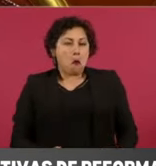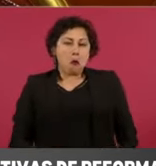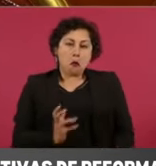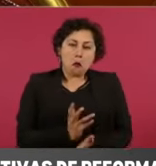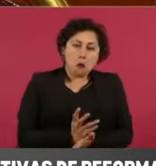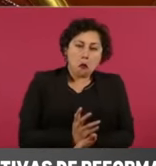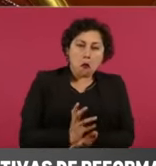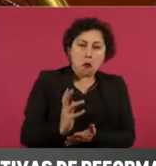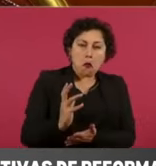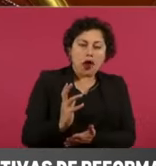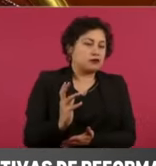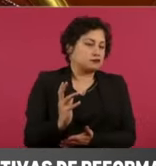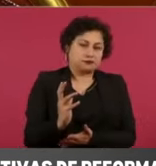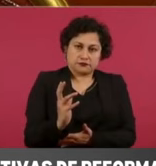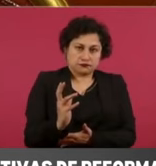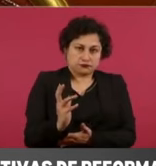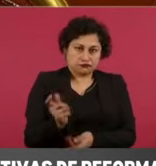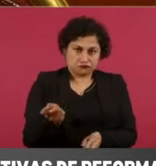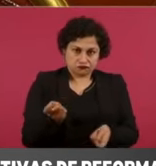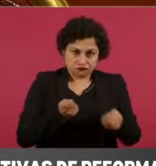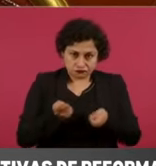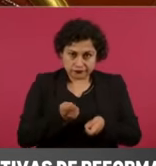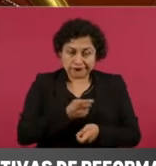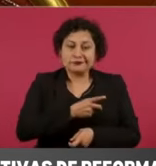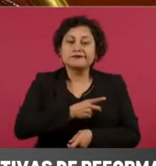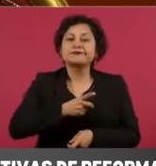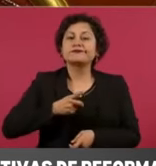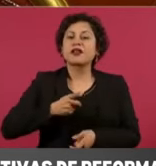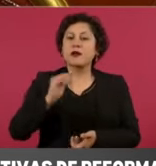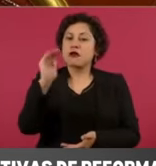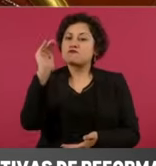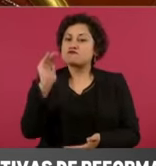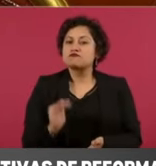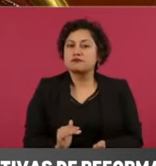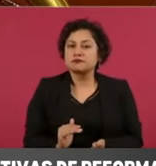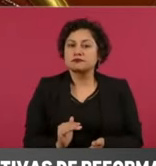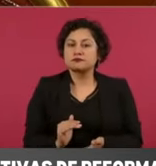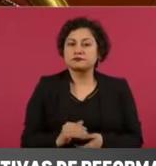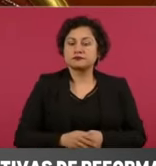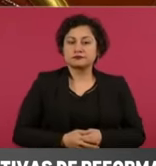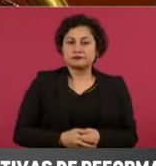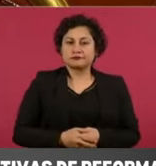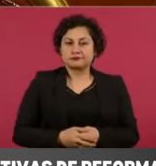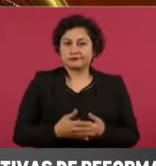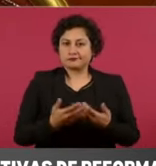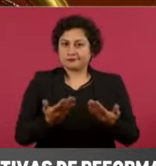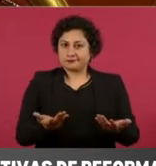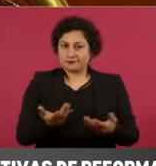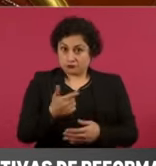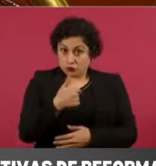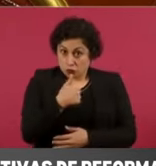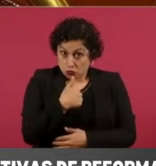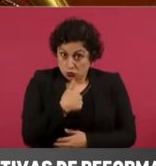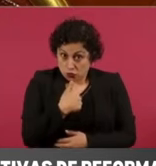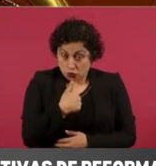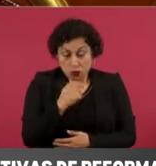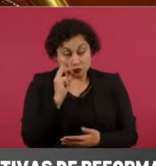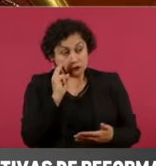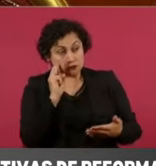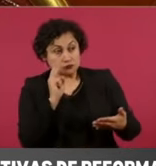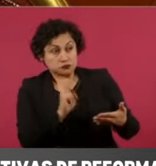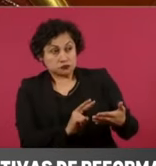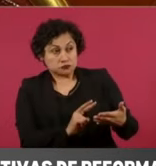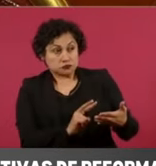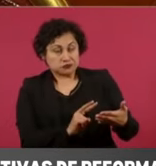Digo, en esta ocasión, no encuentro una fórmula más sencilla para tratar